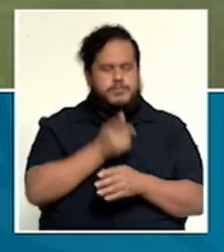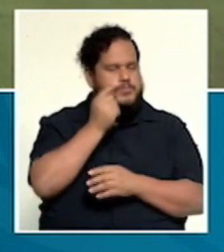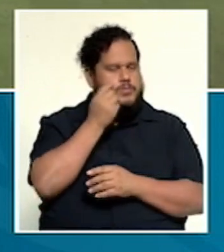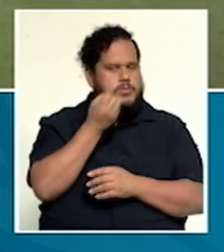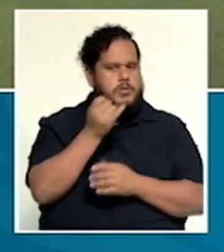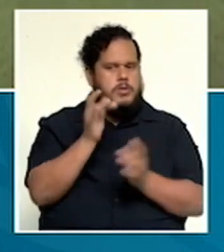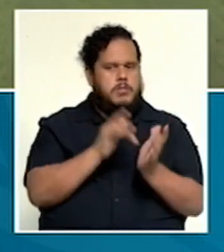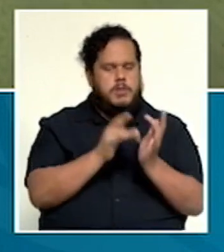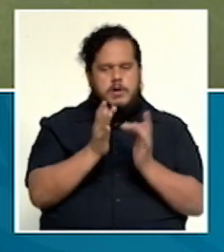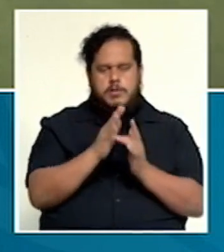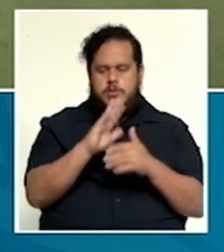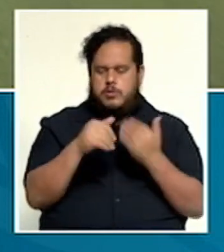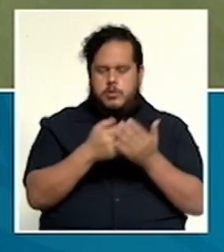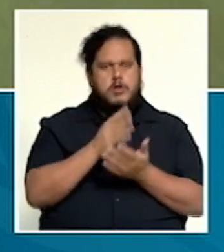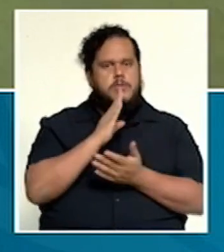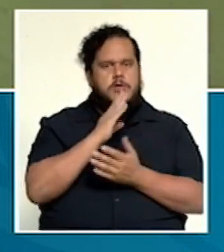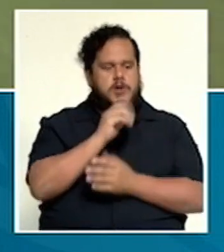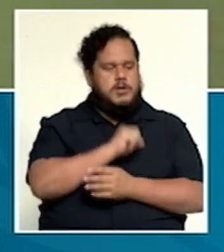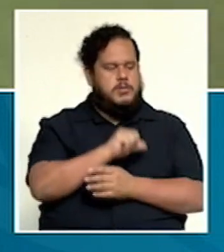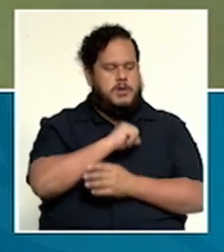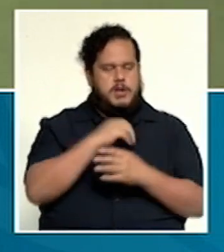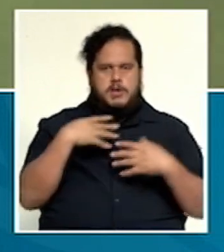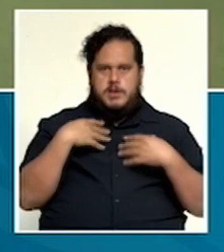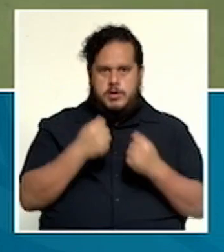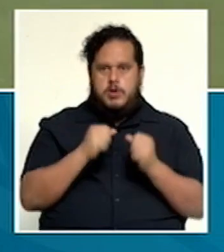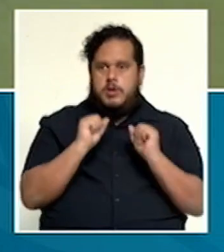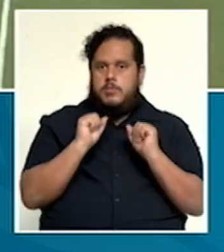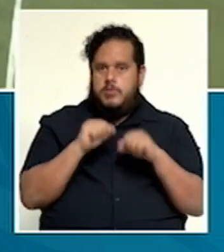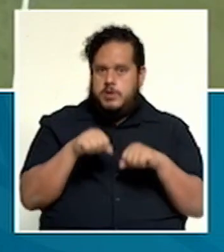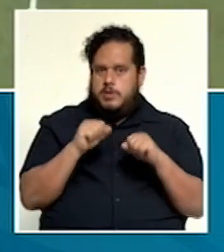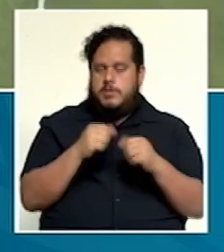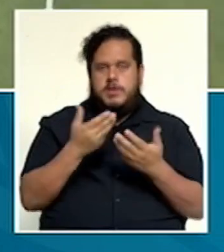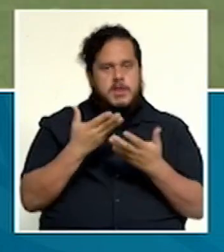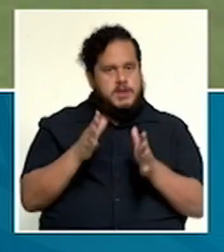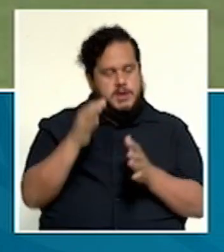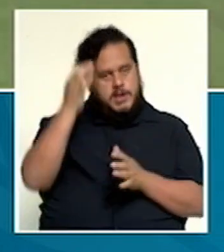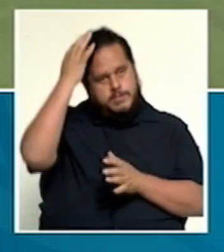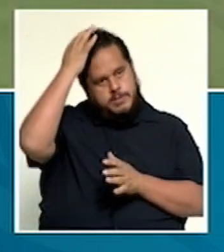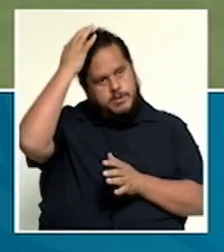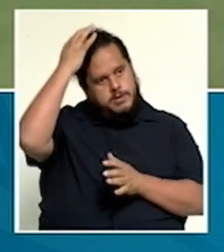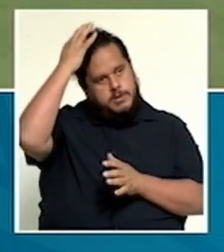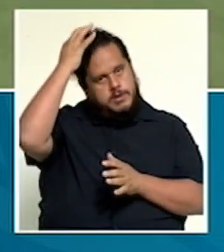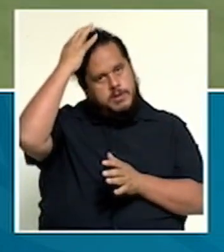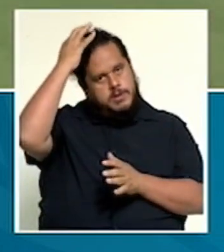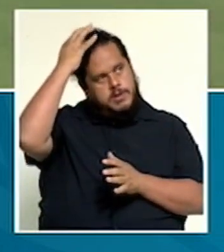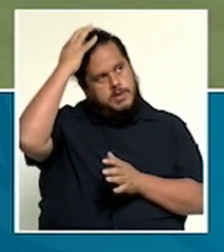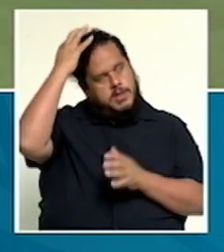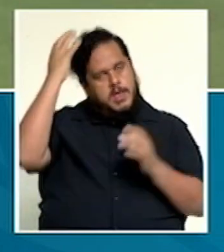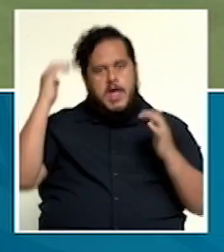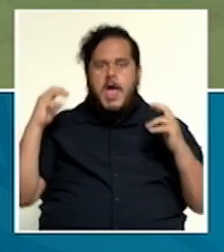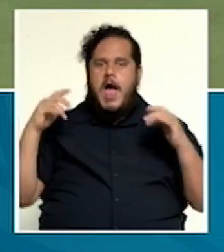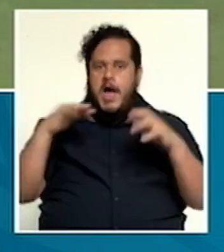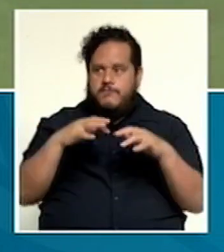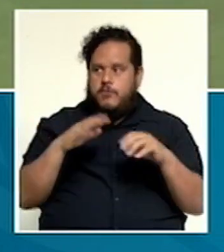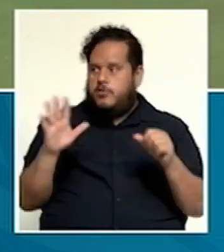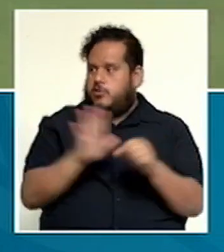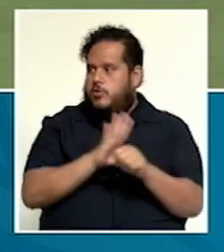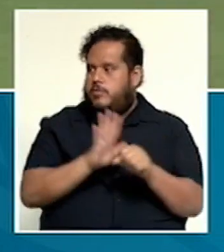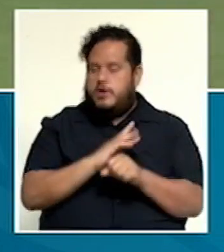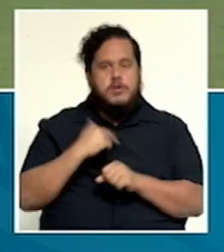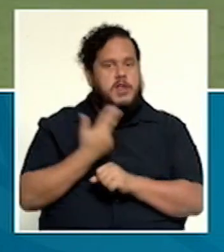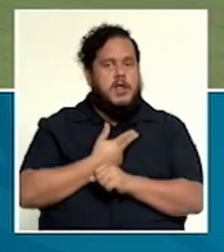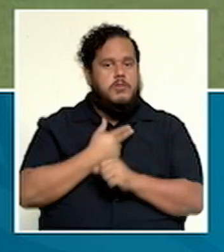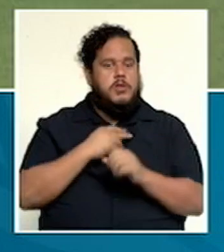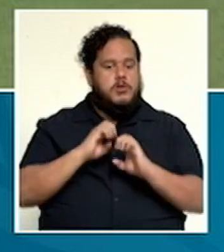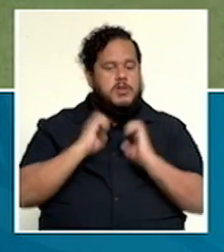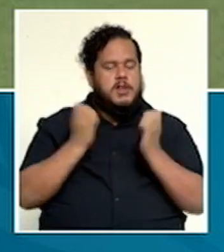lo que han venido conversando las autoridades de salud, en posiblemente ya aforos completos en nuestros estadios, pero lo que eso